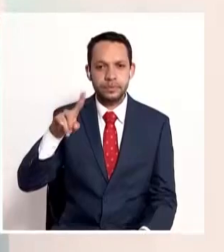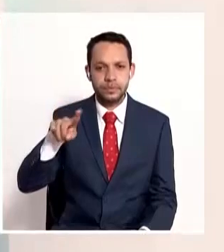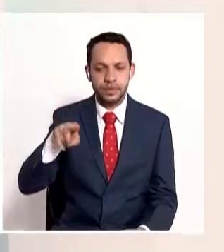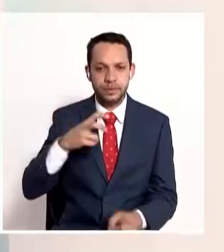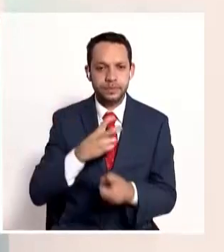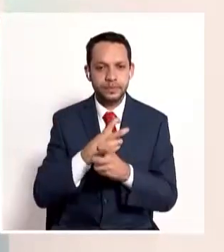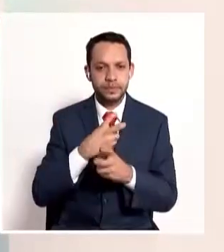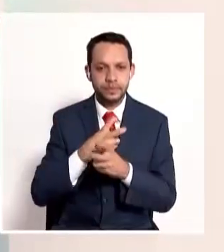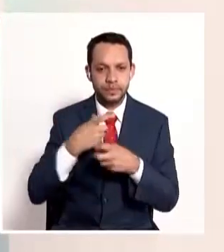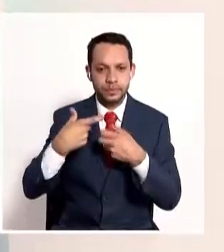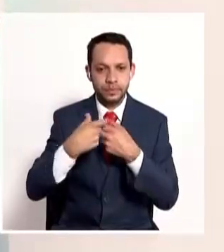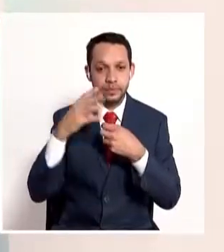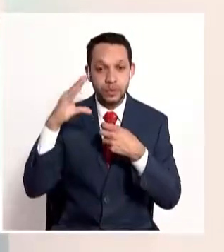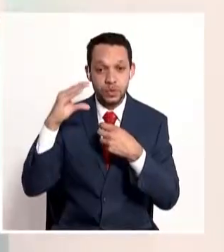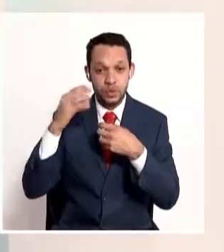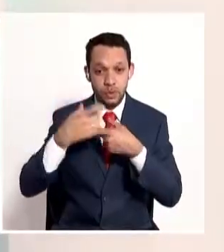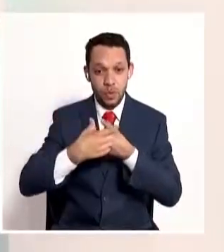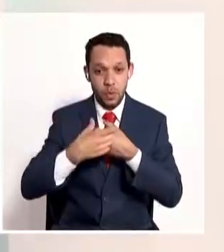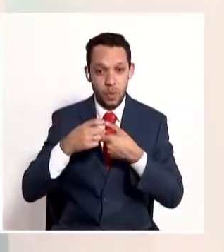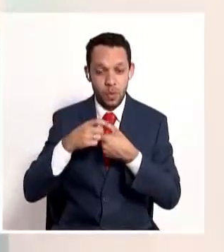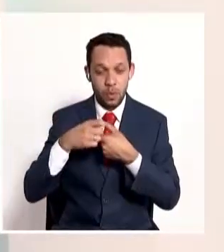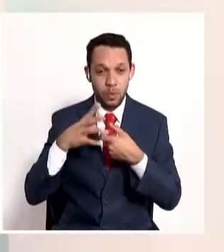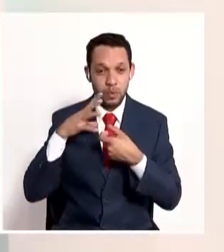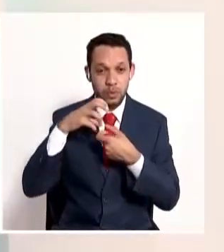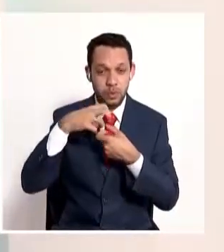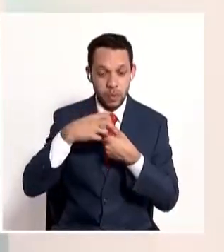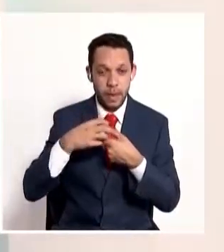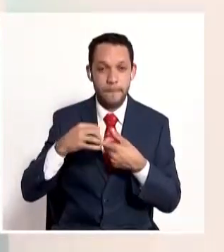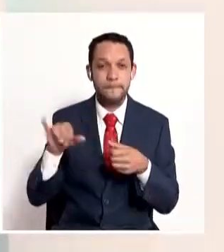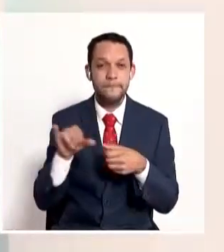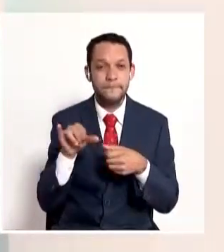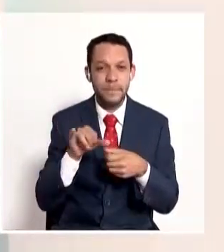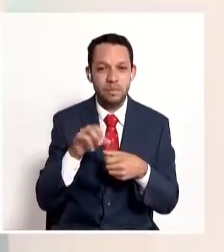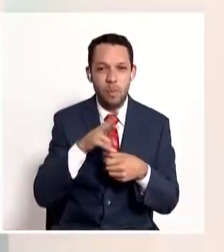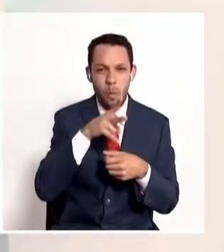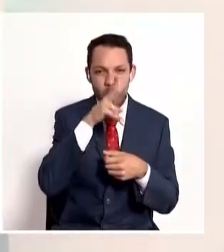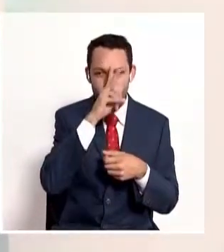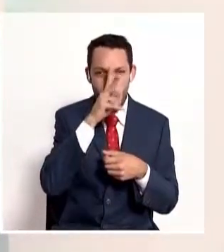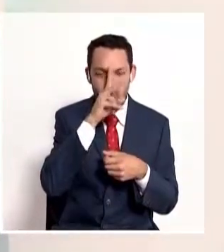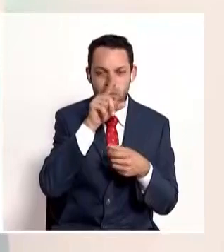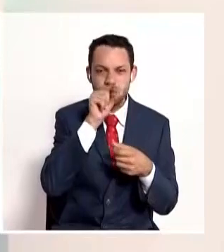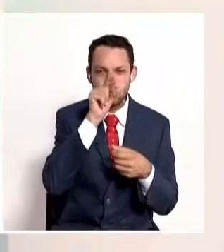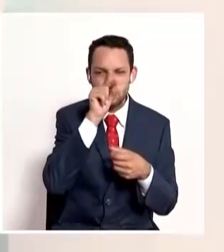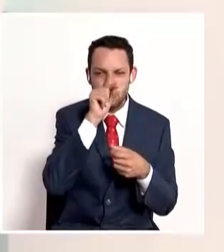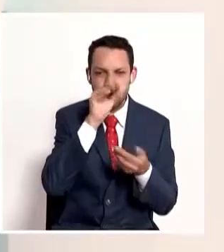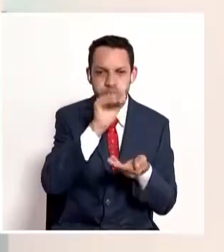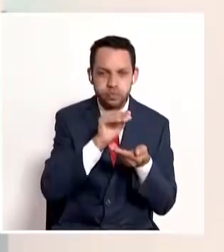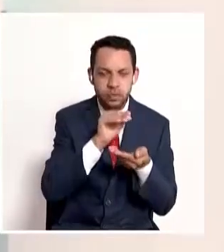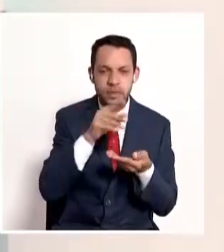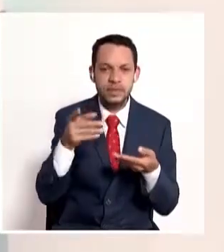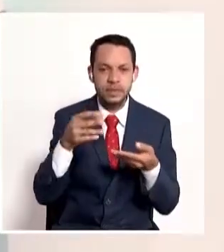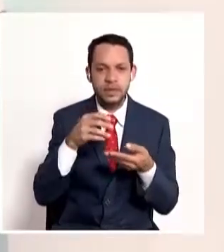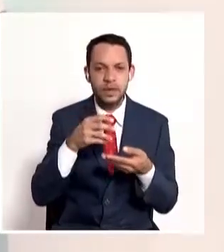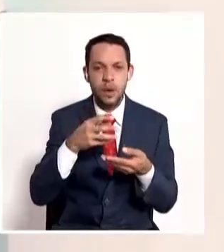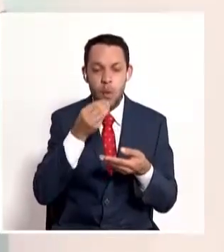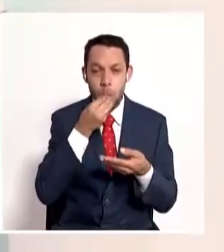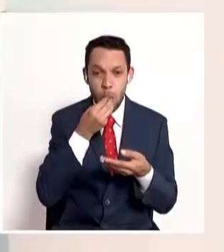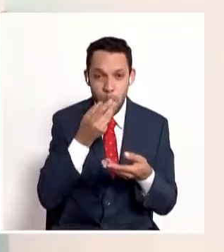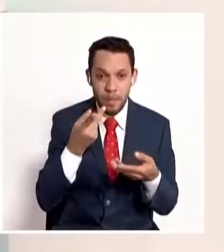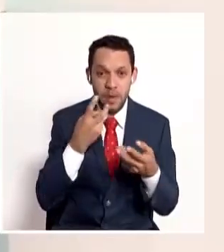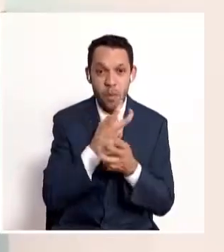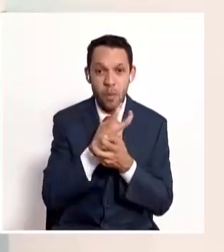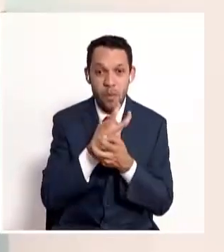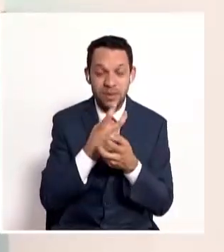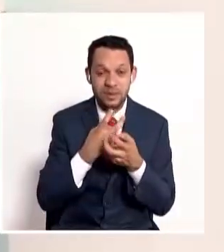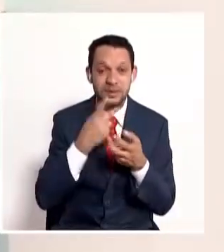cartílago eso que cuando comemos pollito esa parte que recubre el hueso no es cierto que se ve blanquita que sirve